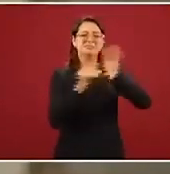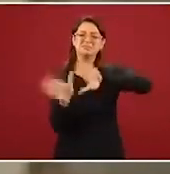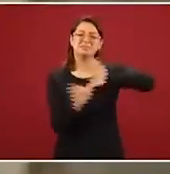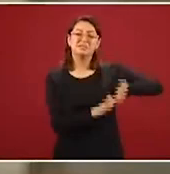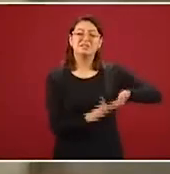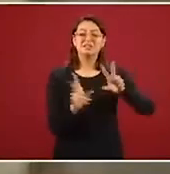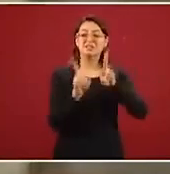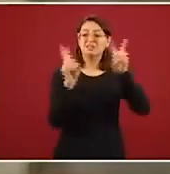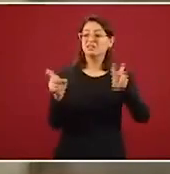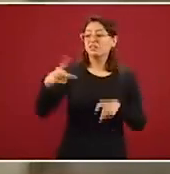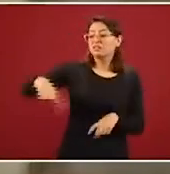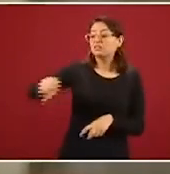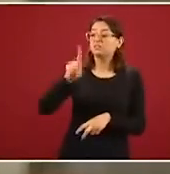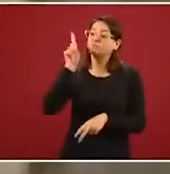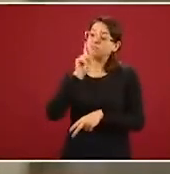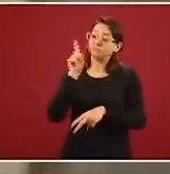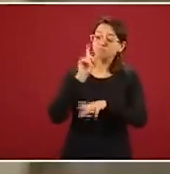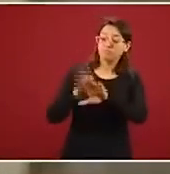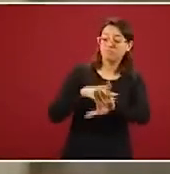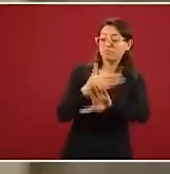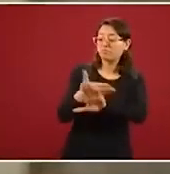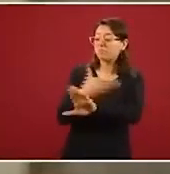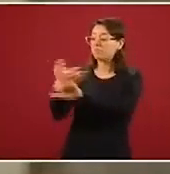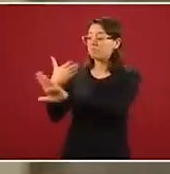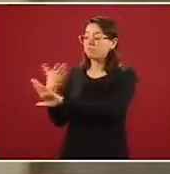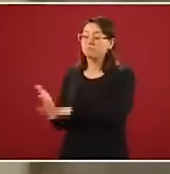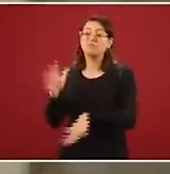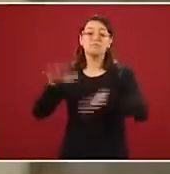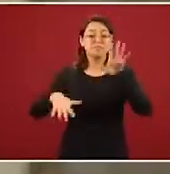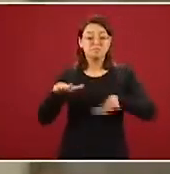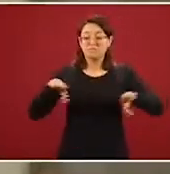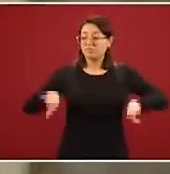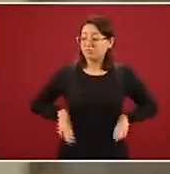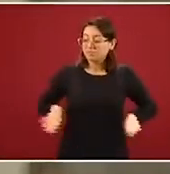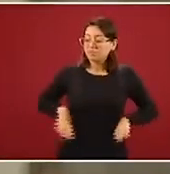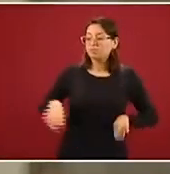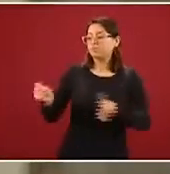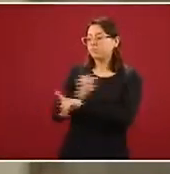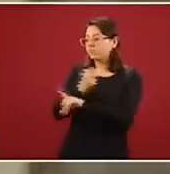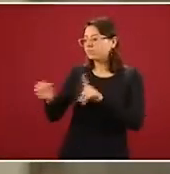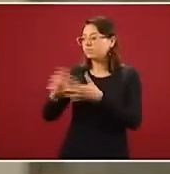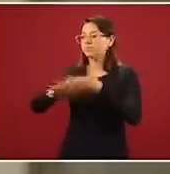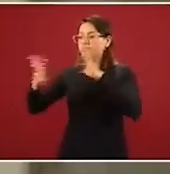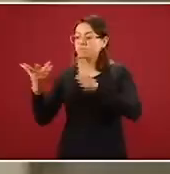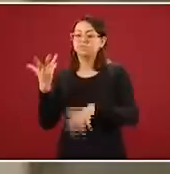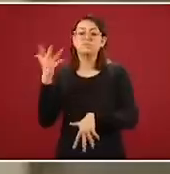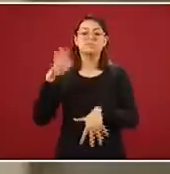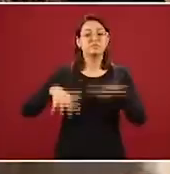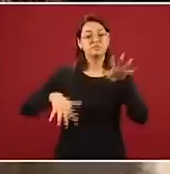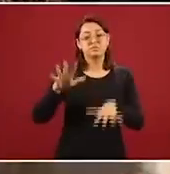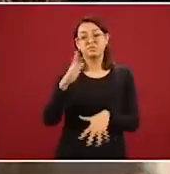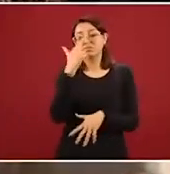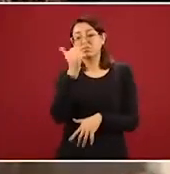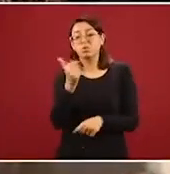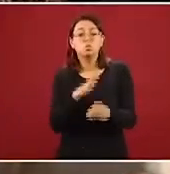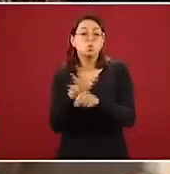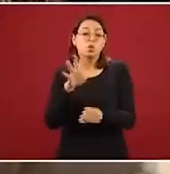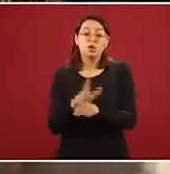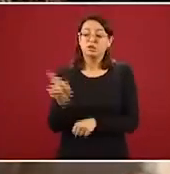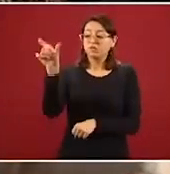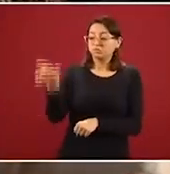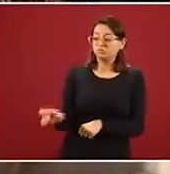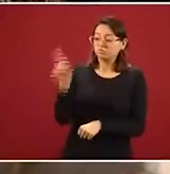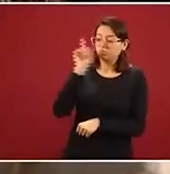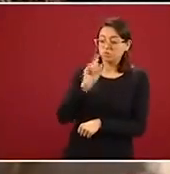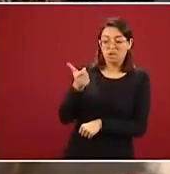violentadas en muchas ocasiones, sí, por sus parejas. Y bueno, pues en este sentido, en muchas ocasiones si la razón es pues el simple hecho de ser mujer. ¿Por